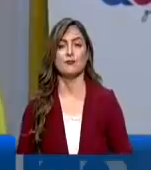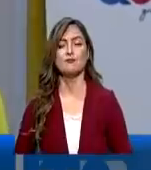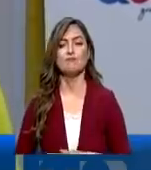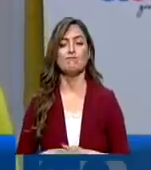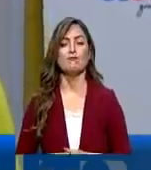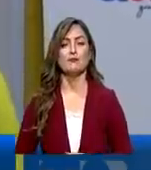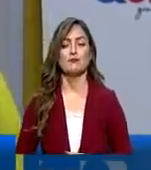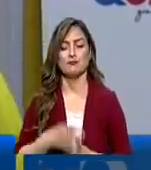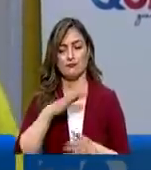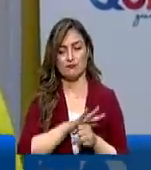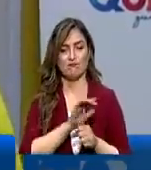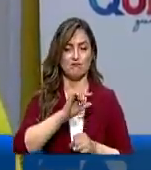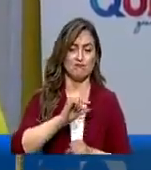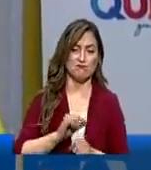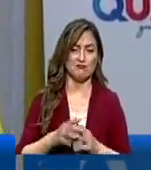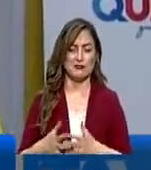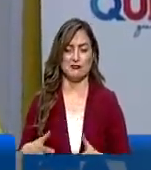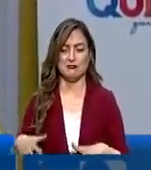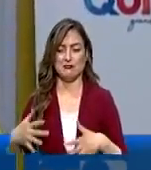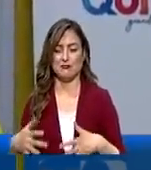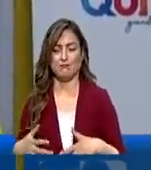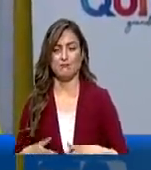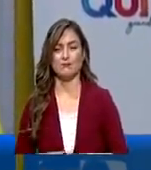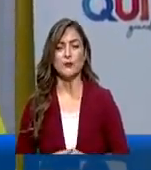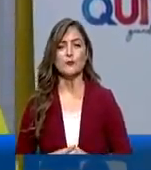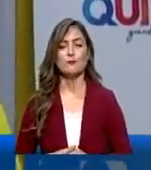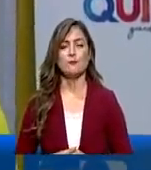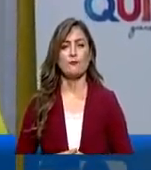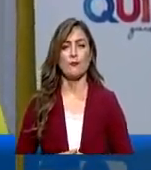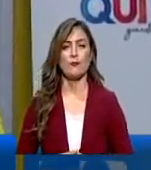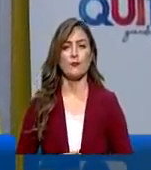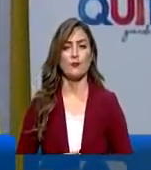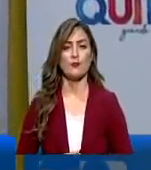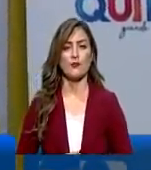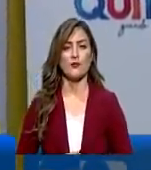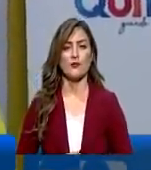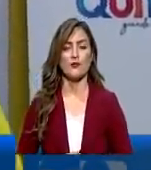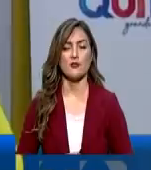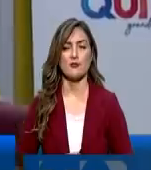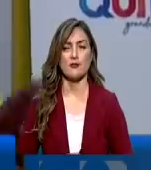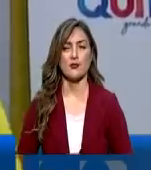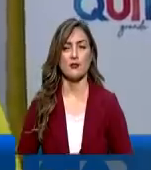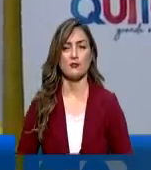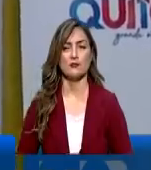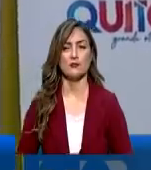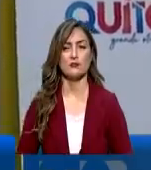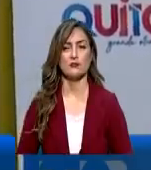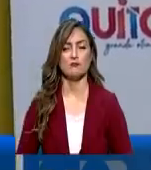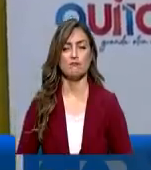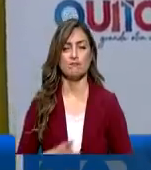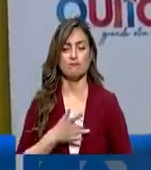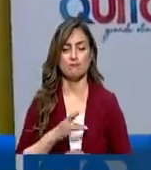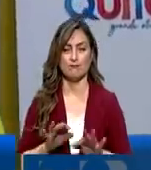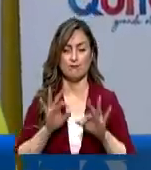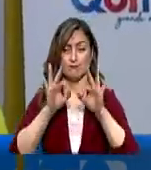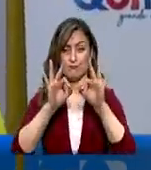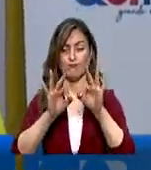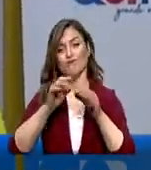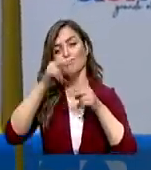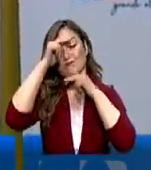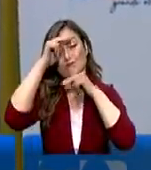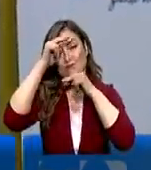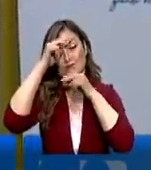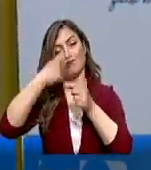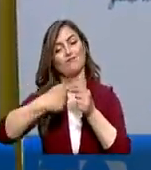leve, moderado y de cuidados intermedios también. Realmente es una excelente noticia para la capital esta. Sin